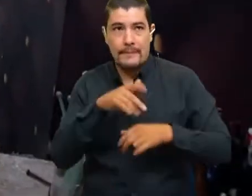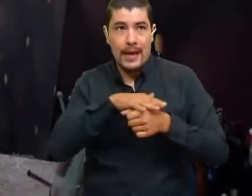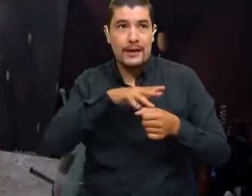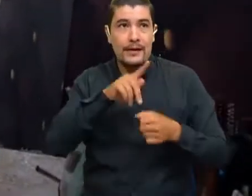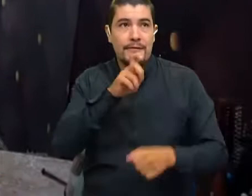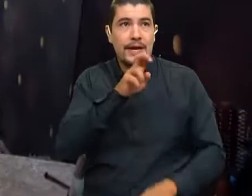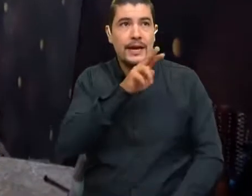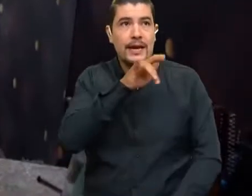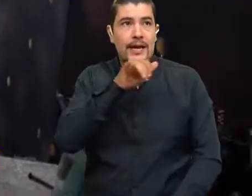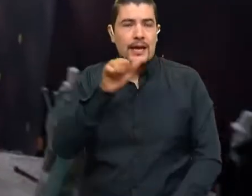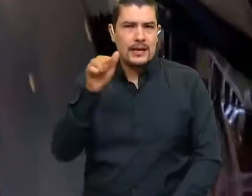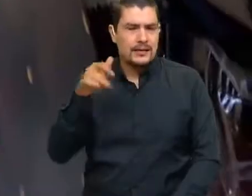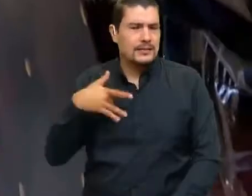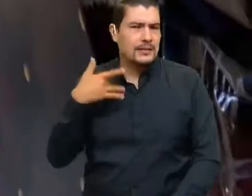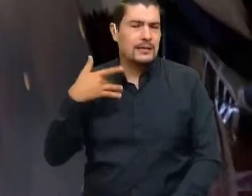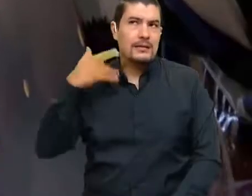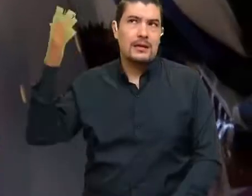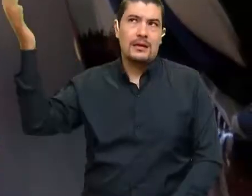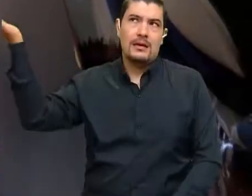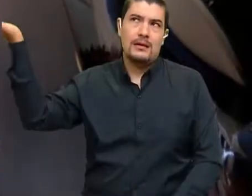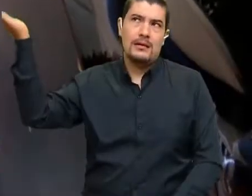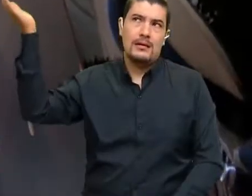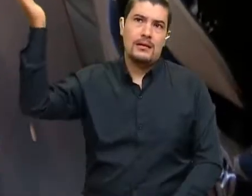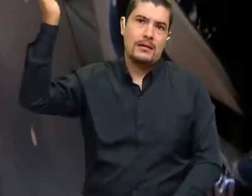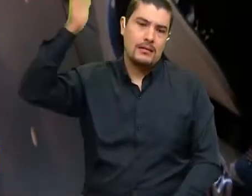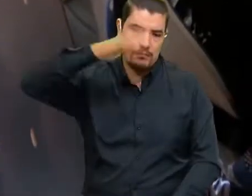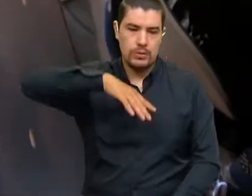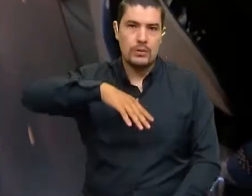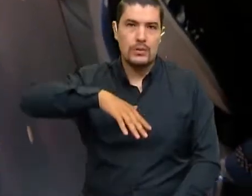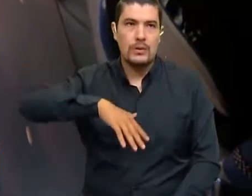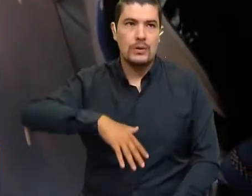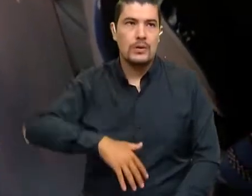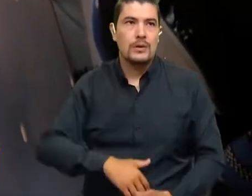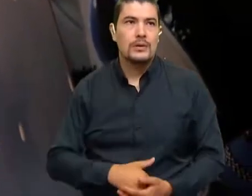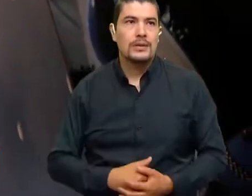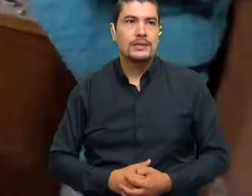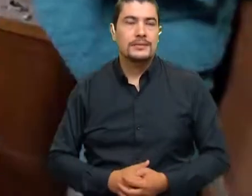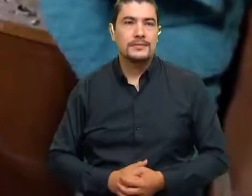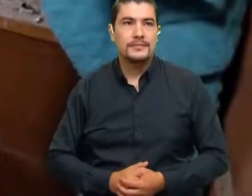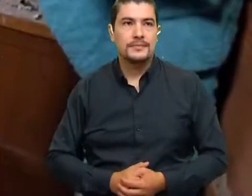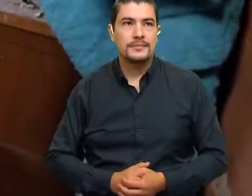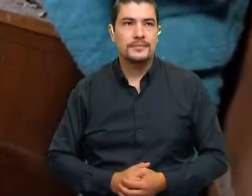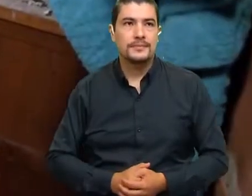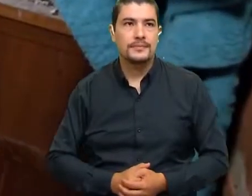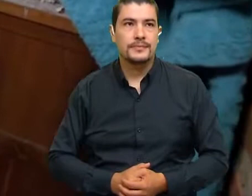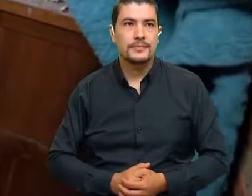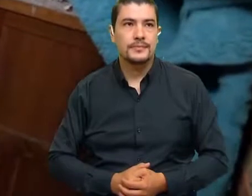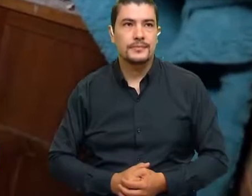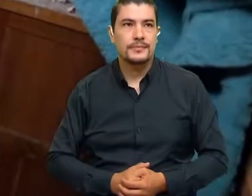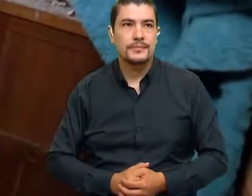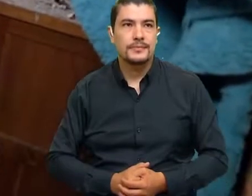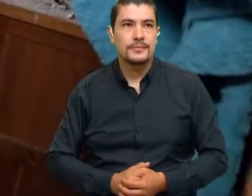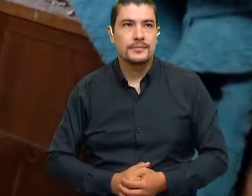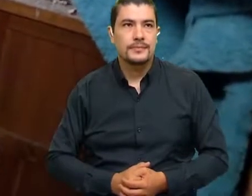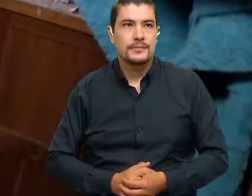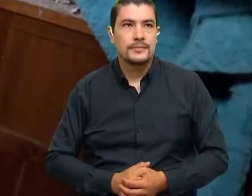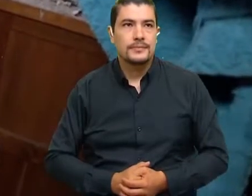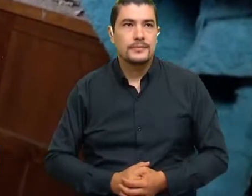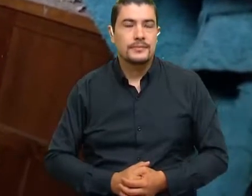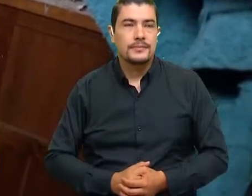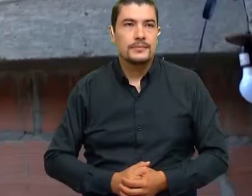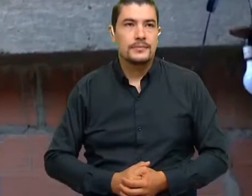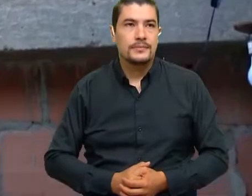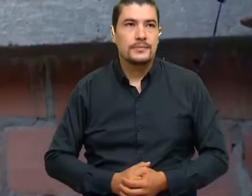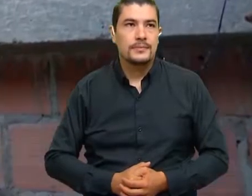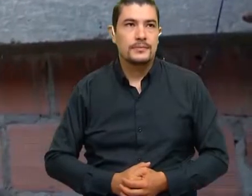cuando de repente vieron cómo de su texto se desprendían piedras ladrillos y pedazos de teja producto de la caída del muro que su